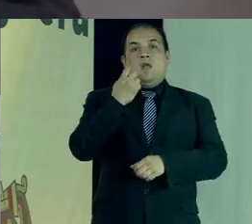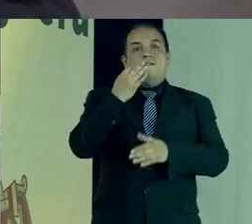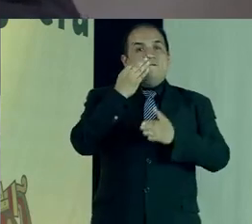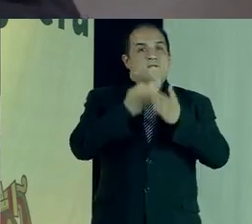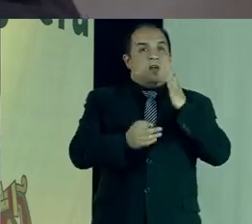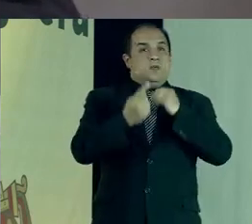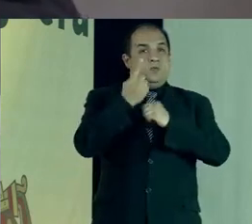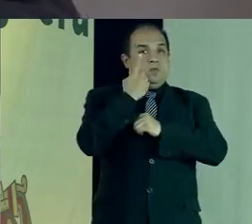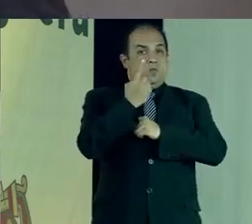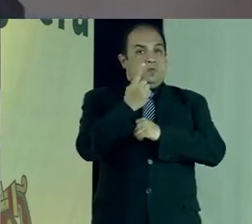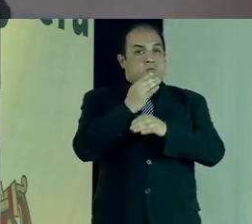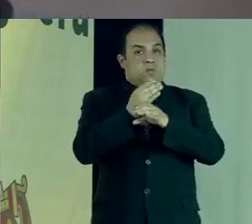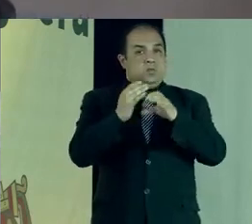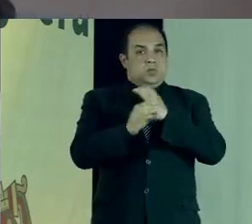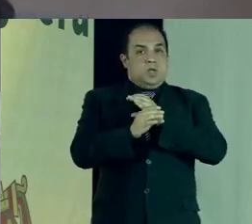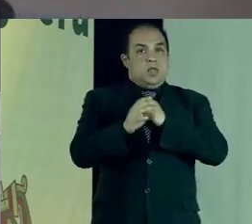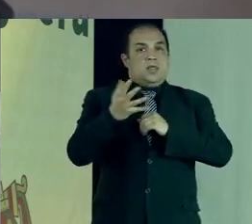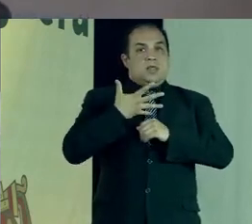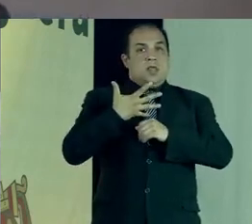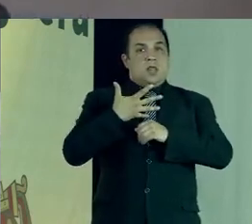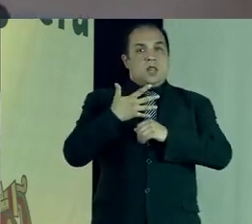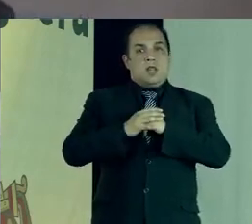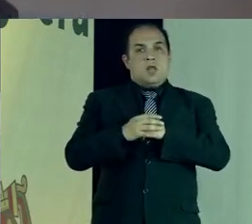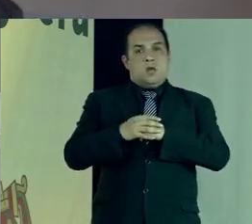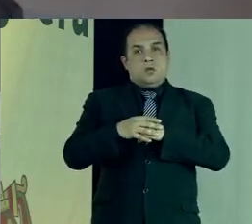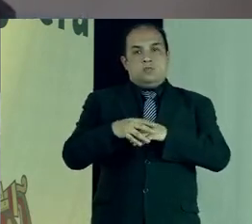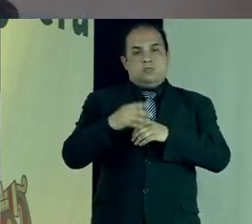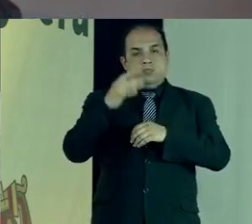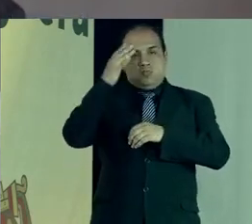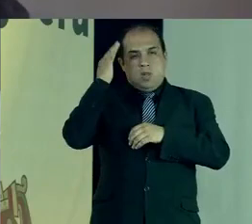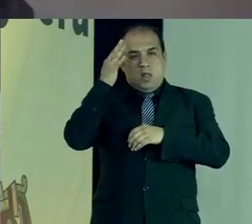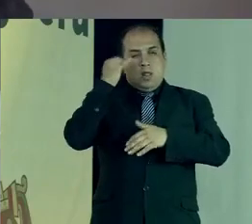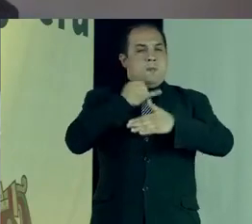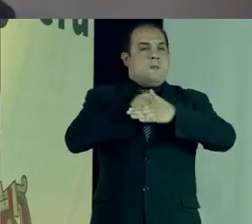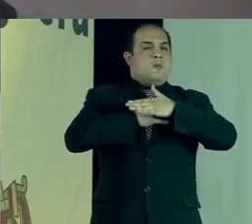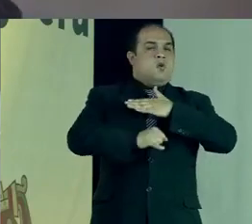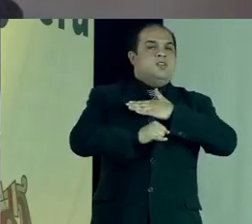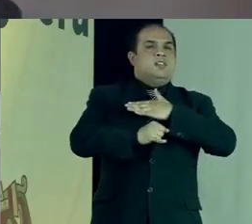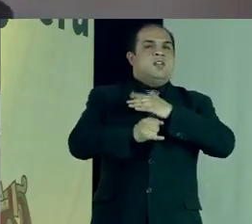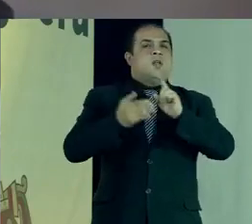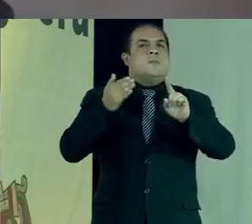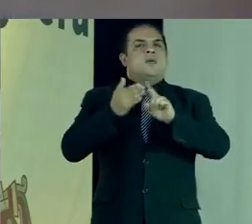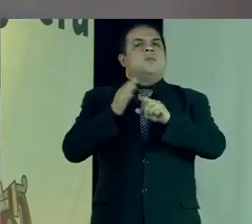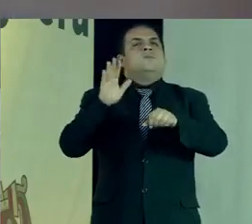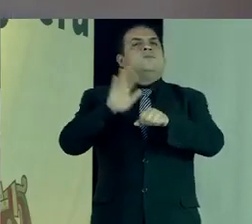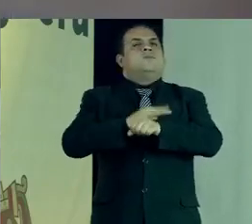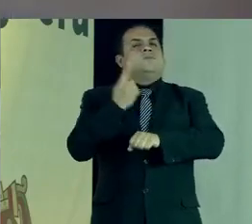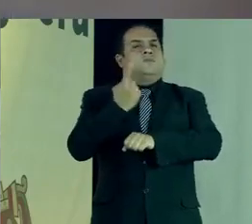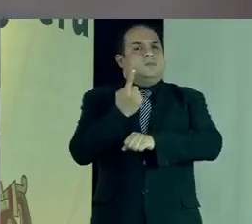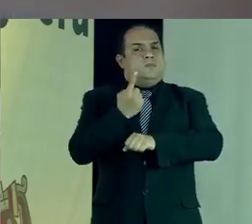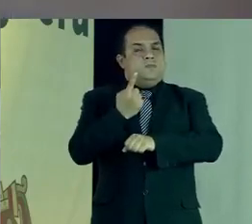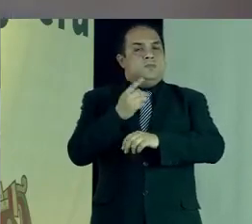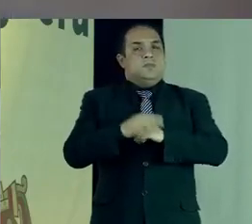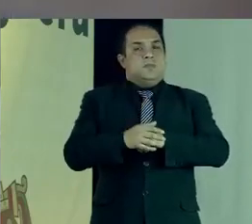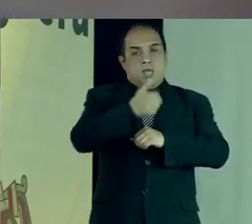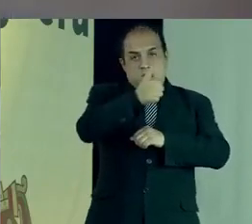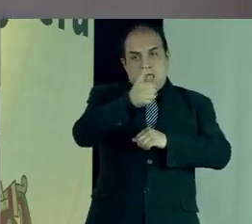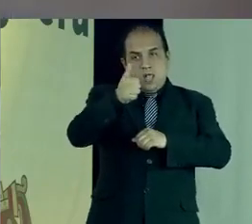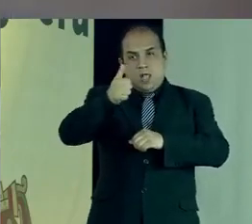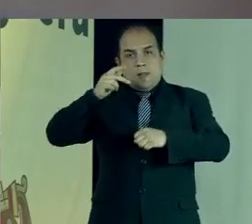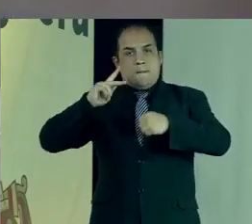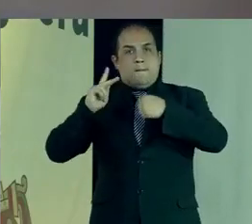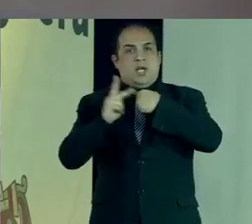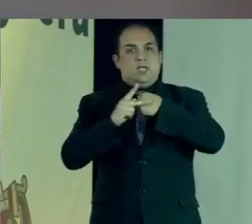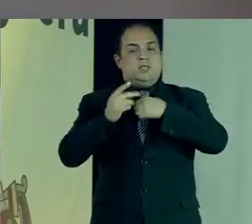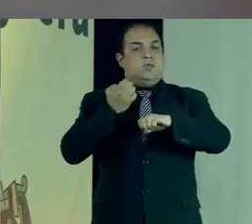entrar a una reflexión mucho más profunda sobre por qué en cada país en